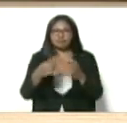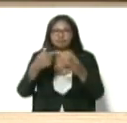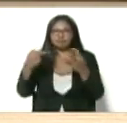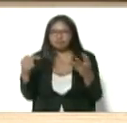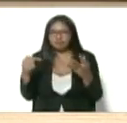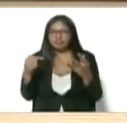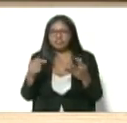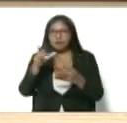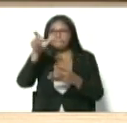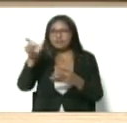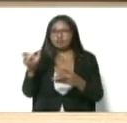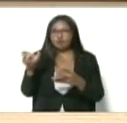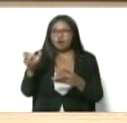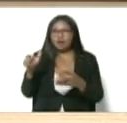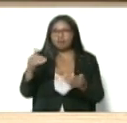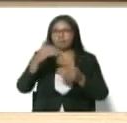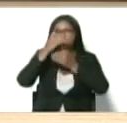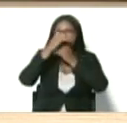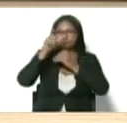narcotraficantes